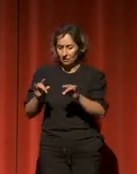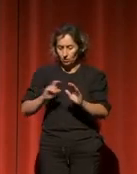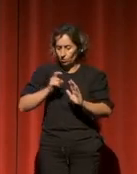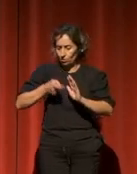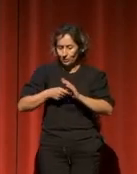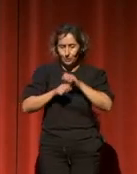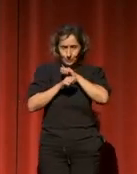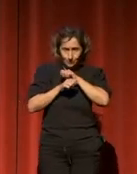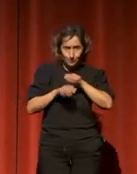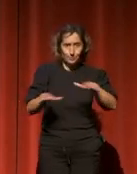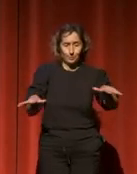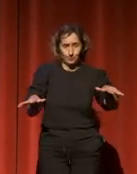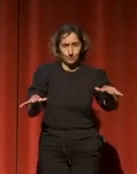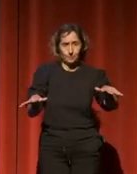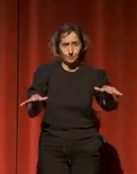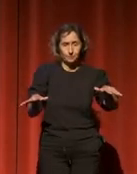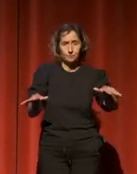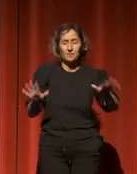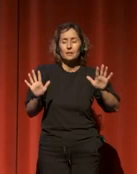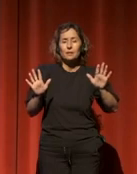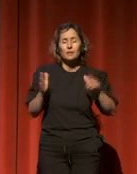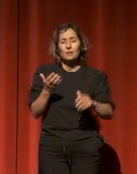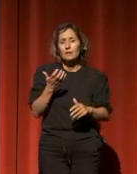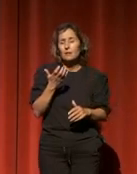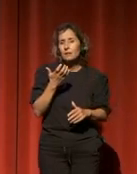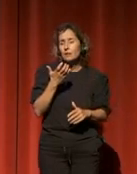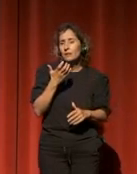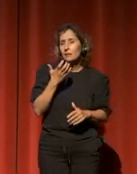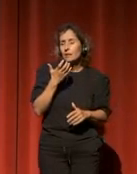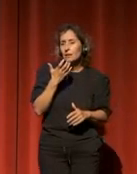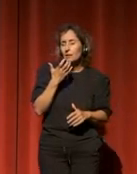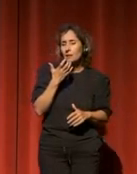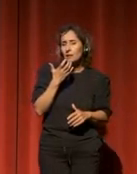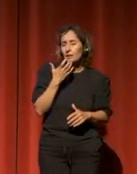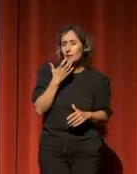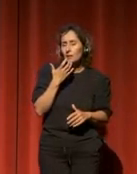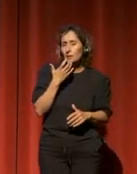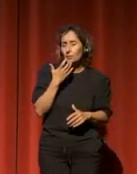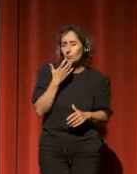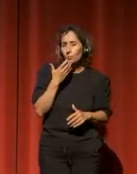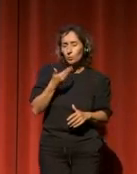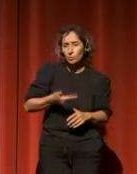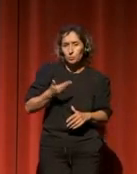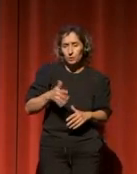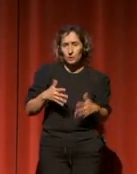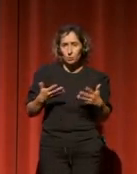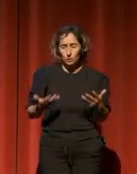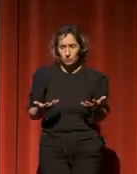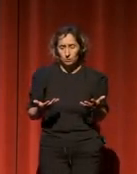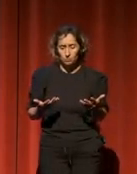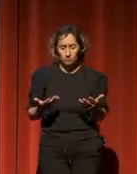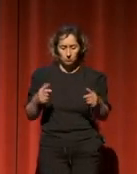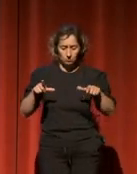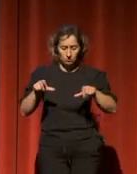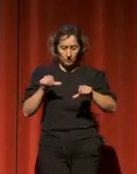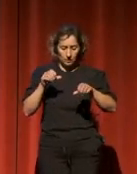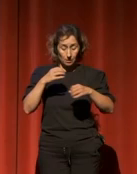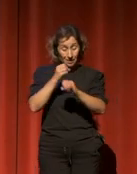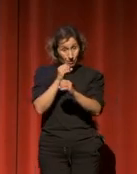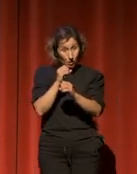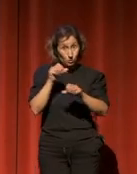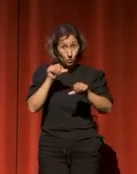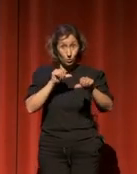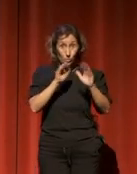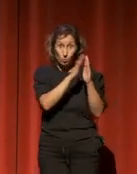Pero tenemos un ejemplo importante de eh una vía propia digamos de desarrollo de los laboratorios bibliotecarios